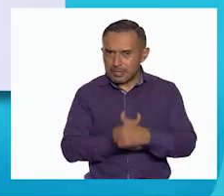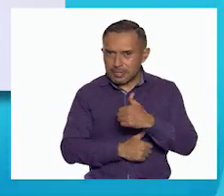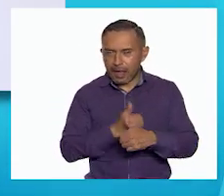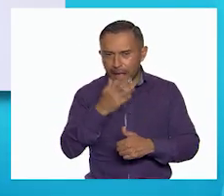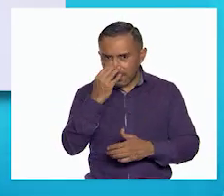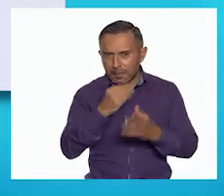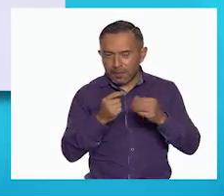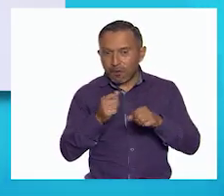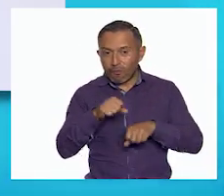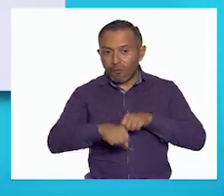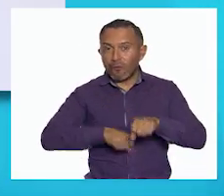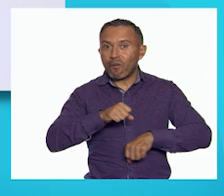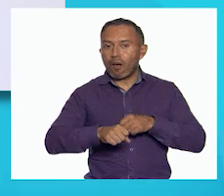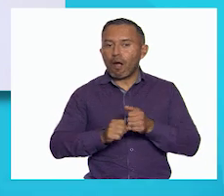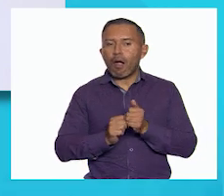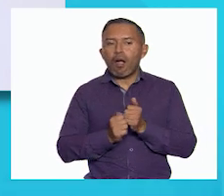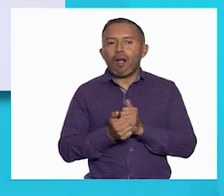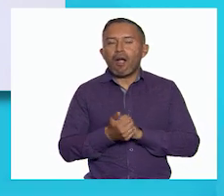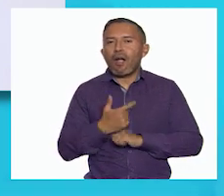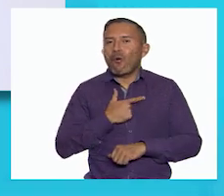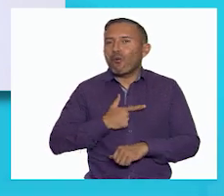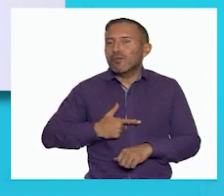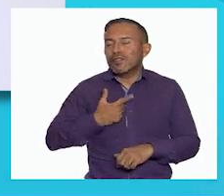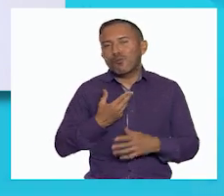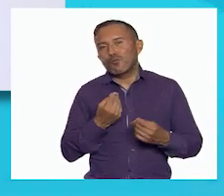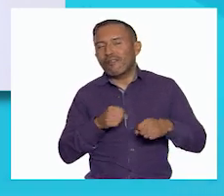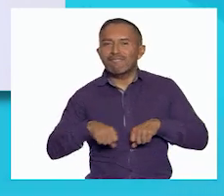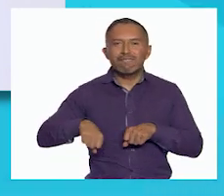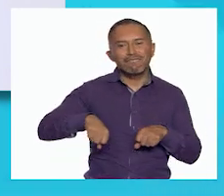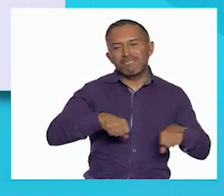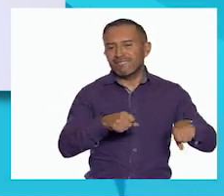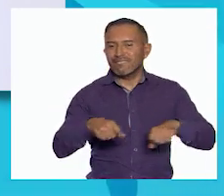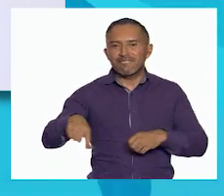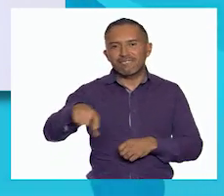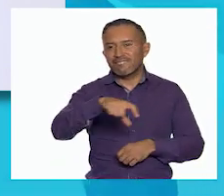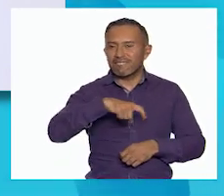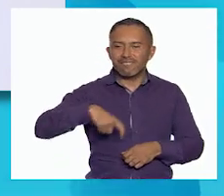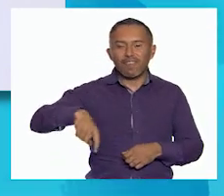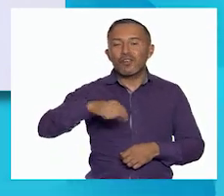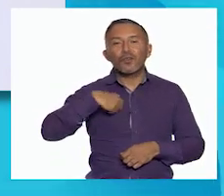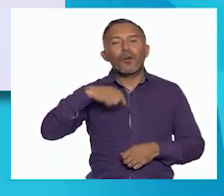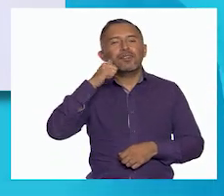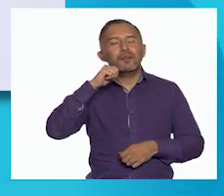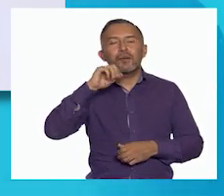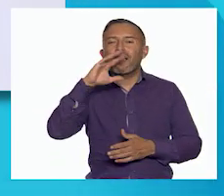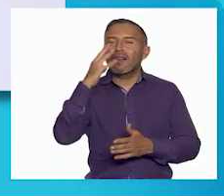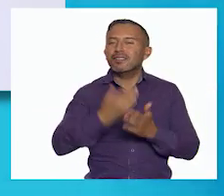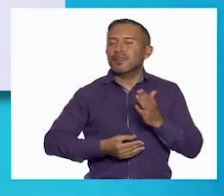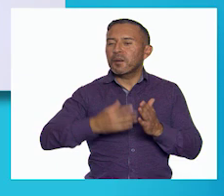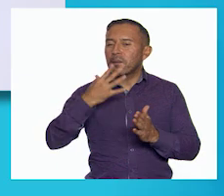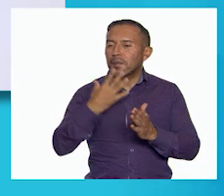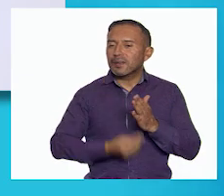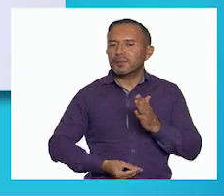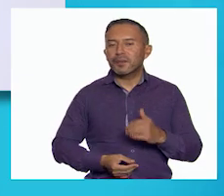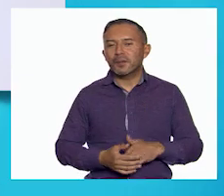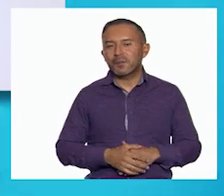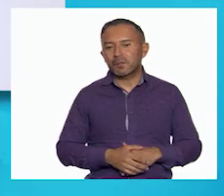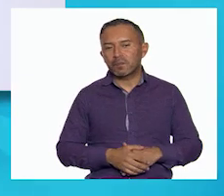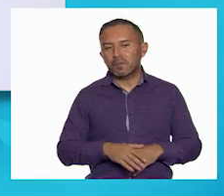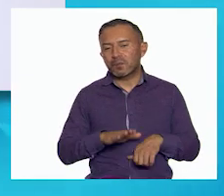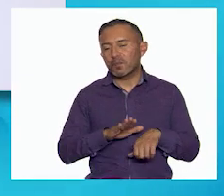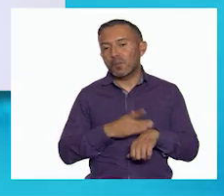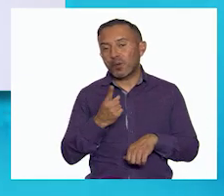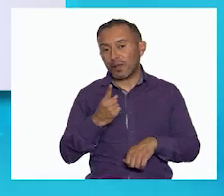andar mucho en ella. Y entonces lo que yo hacía era pues como escaparme, me escapaba